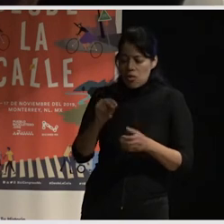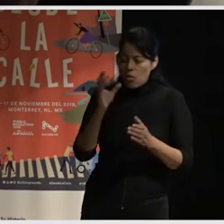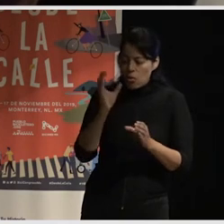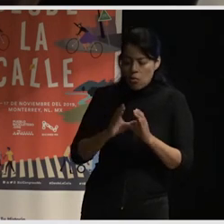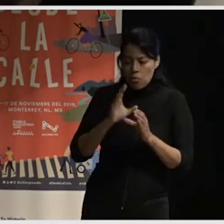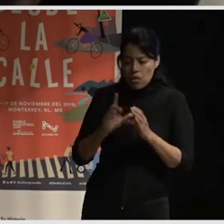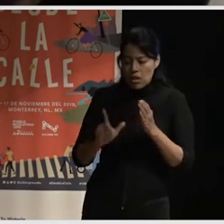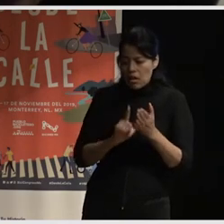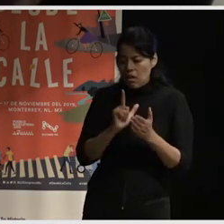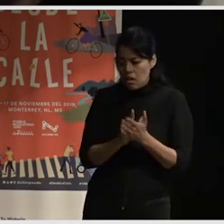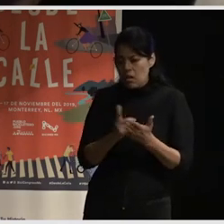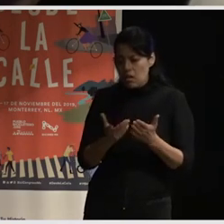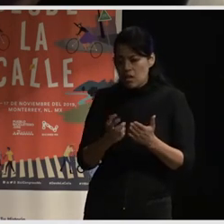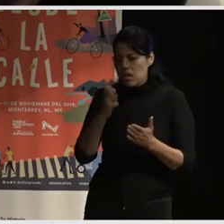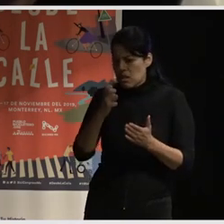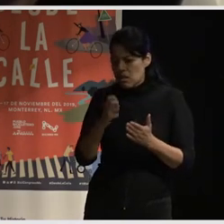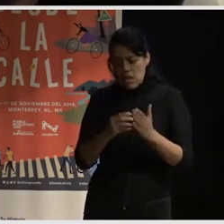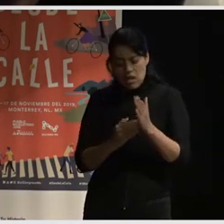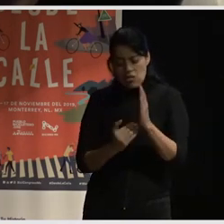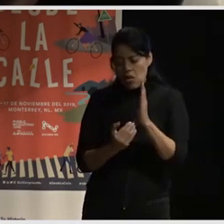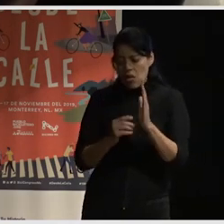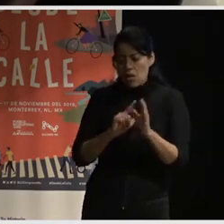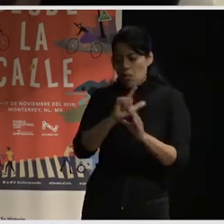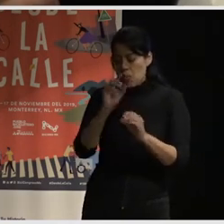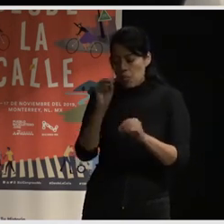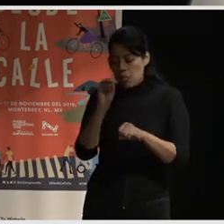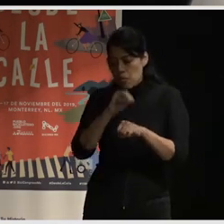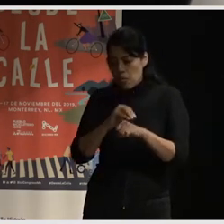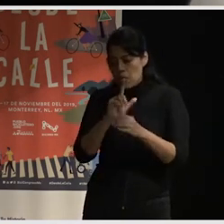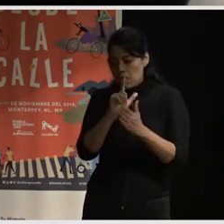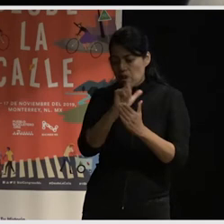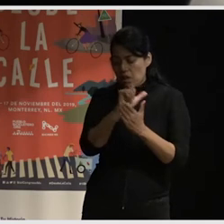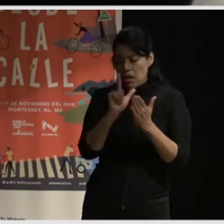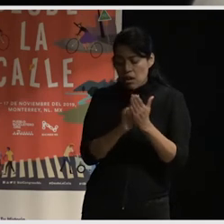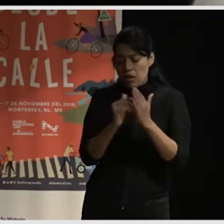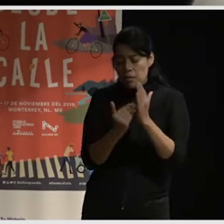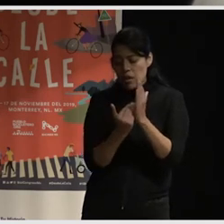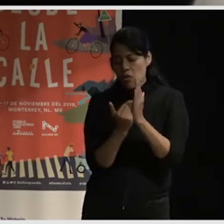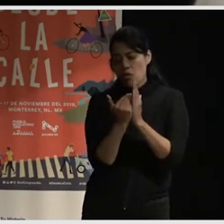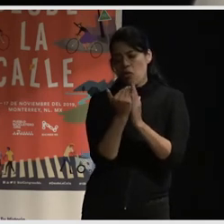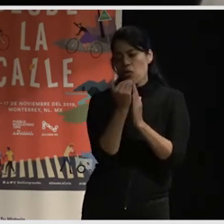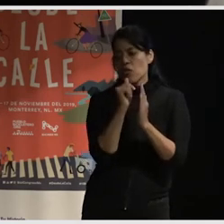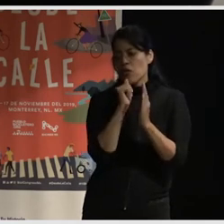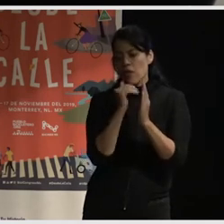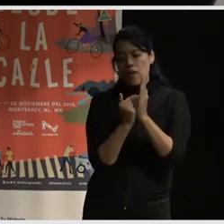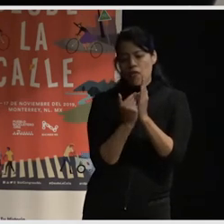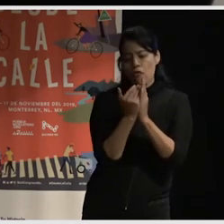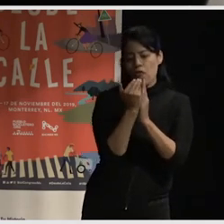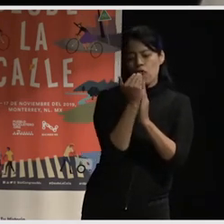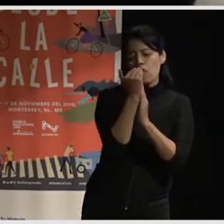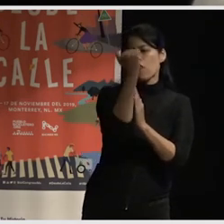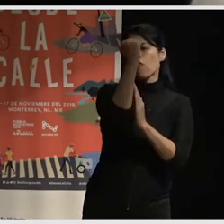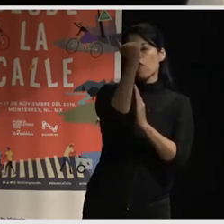que excedía mos nos excederíamos los valores o sea en la zona de de salamanca no entonces y sigue pesando